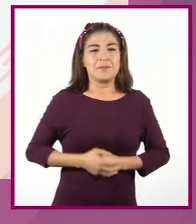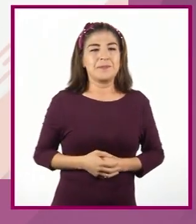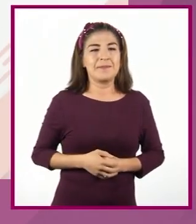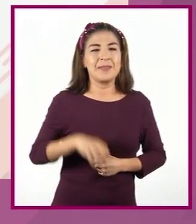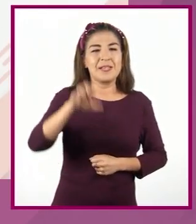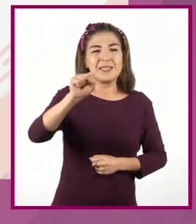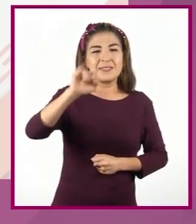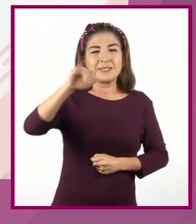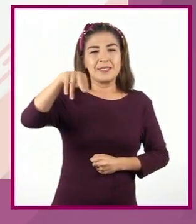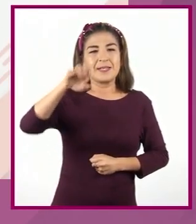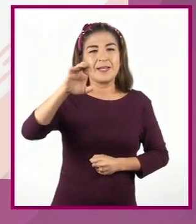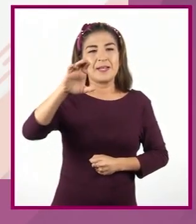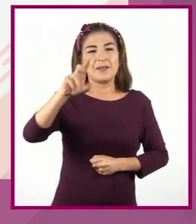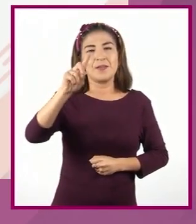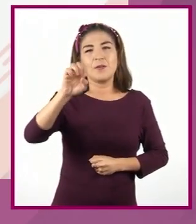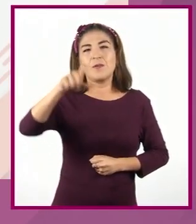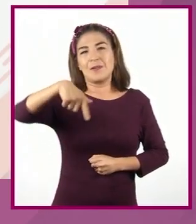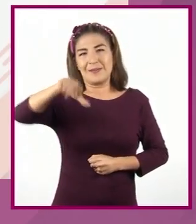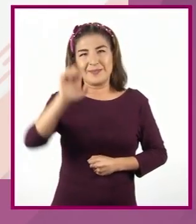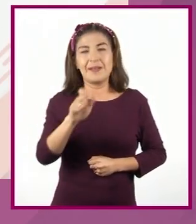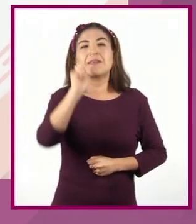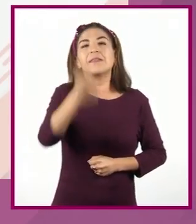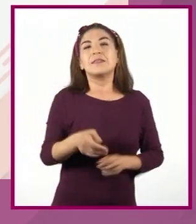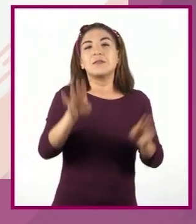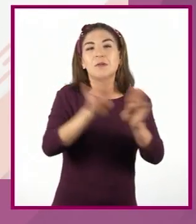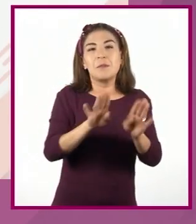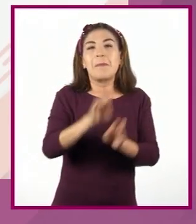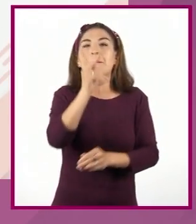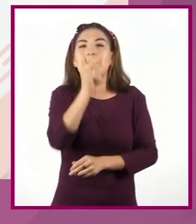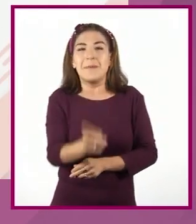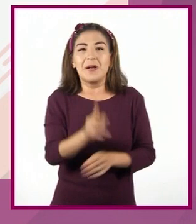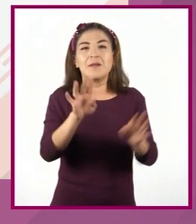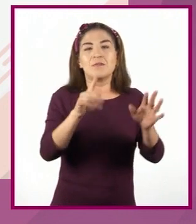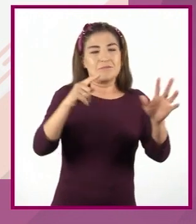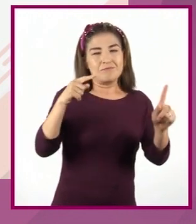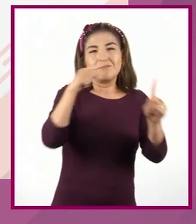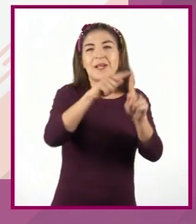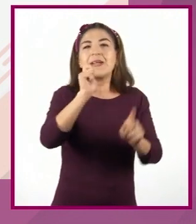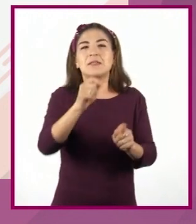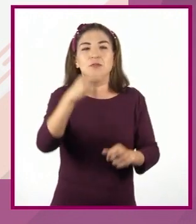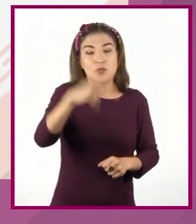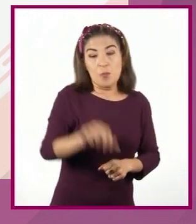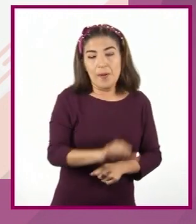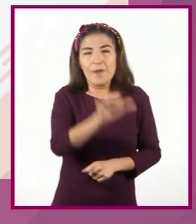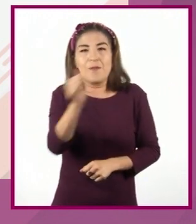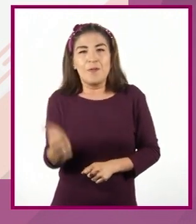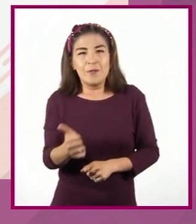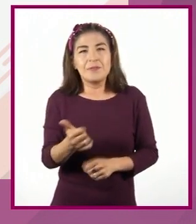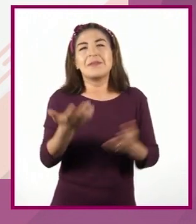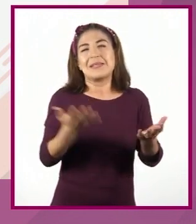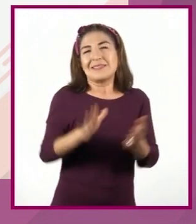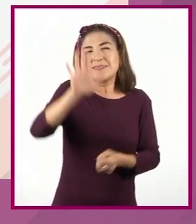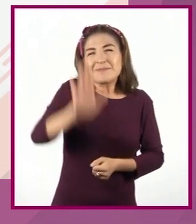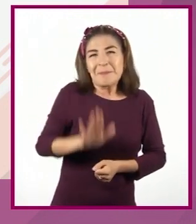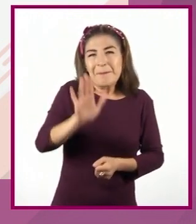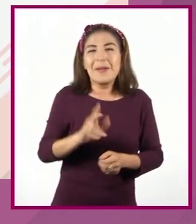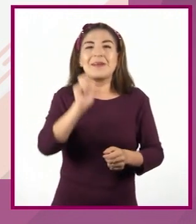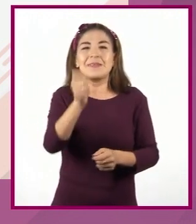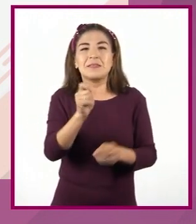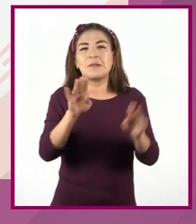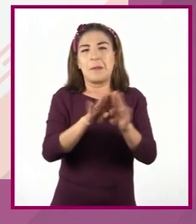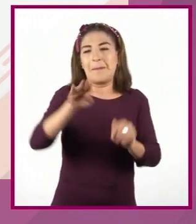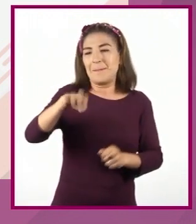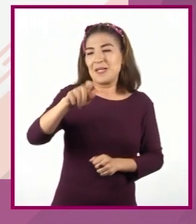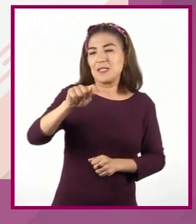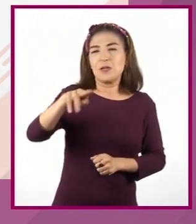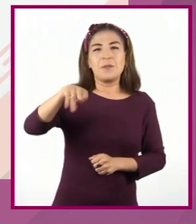Sinécdoque es la designación de una cosa con el nombre de otra, de manera similar a la